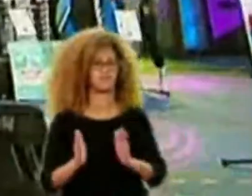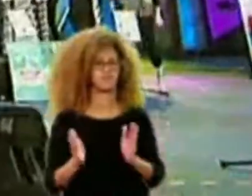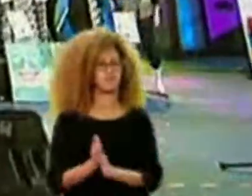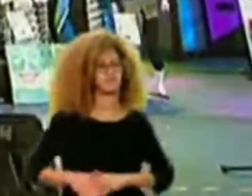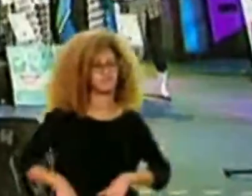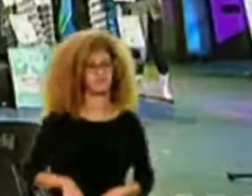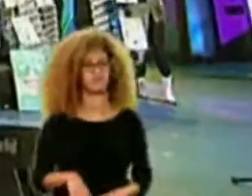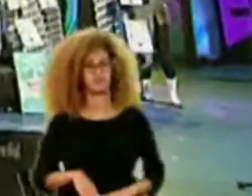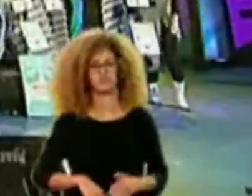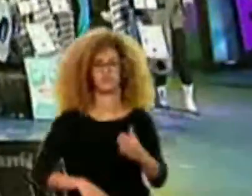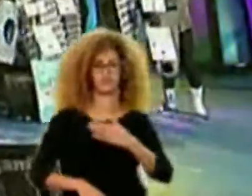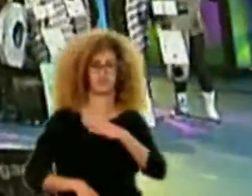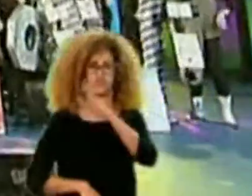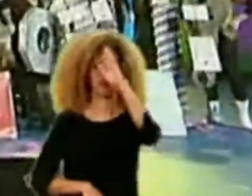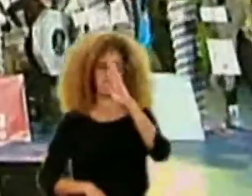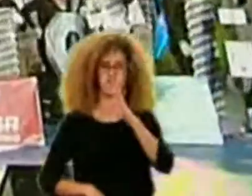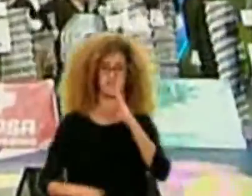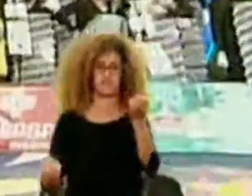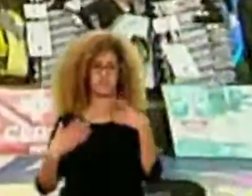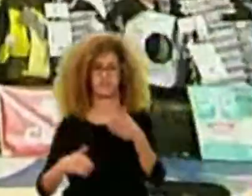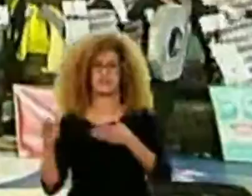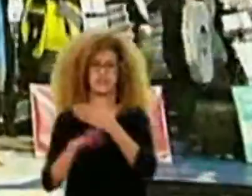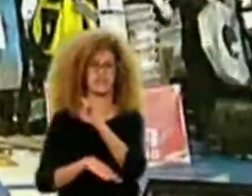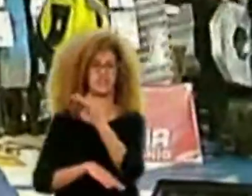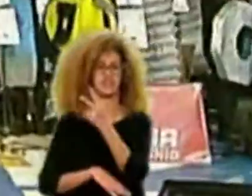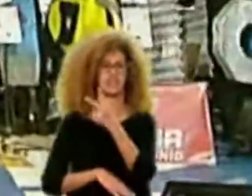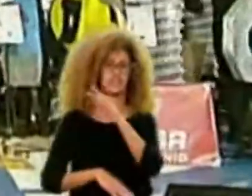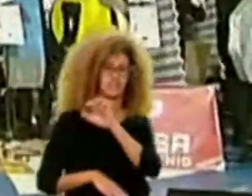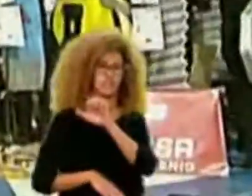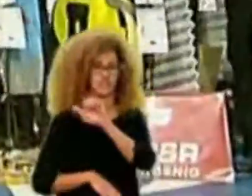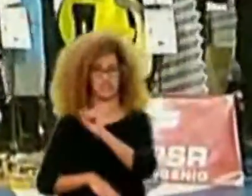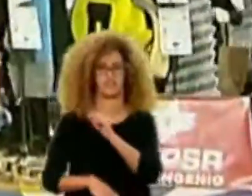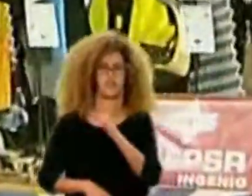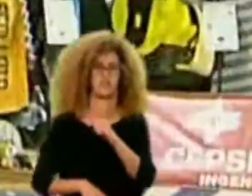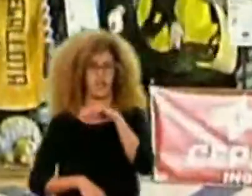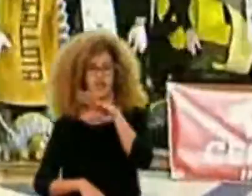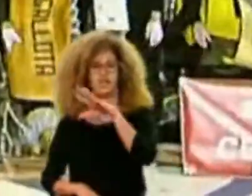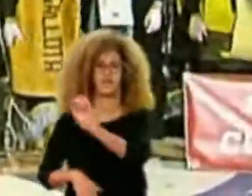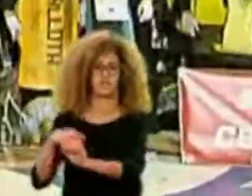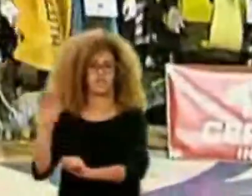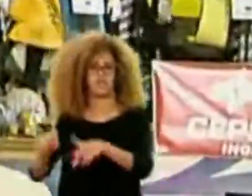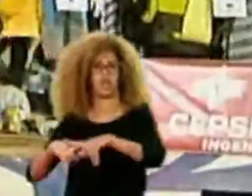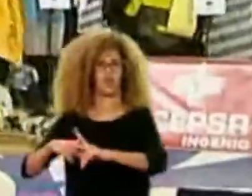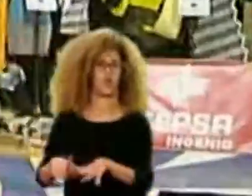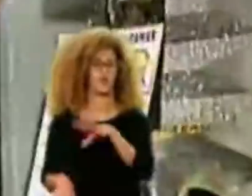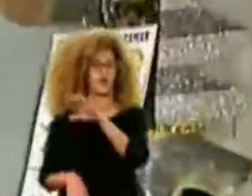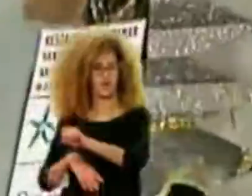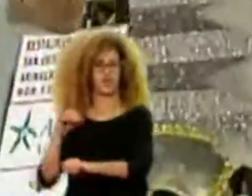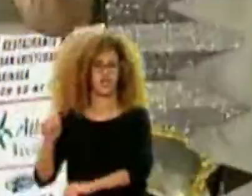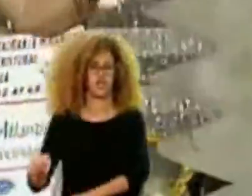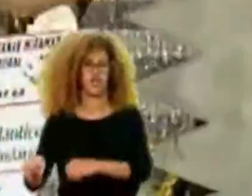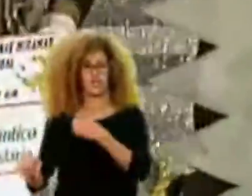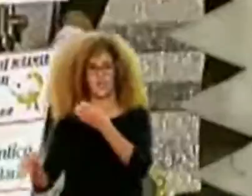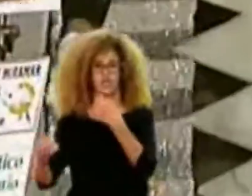Mi padre compró el otro día un mueble en Ikea y para montarlo sacó todas las herramientas. Me dijo que